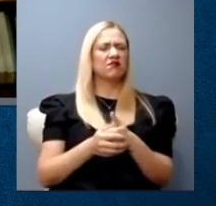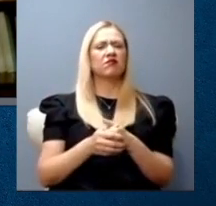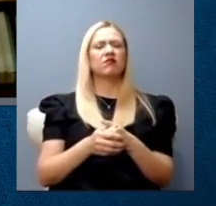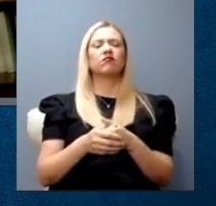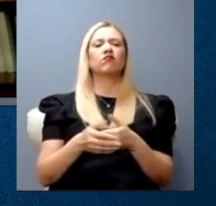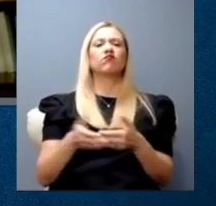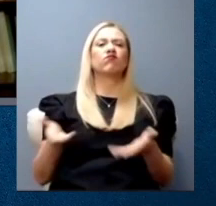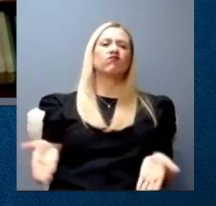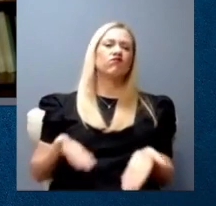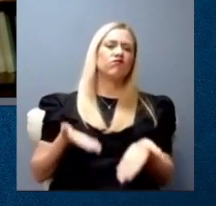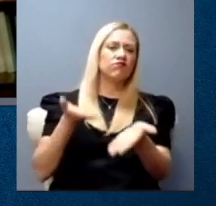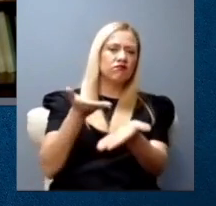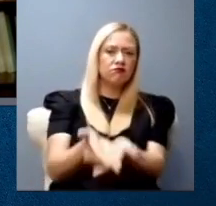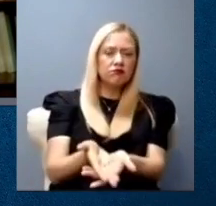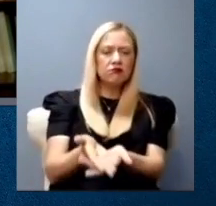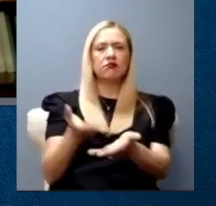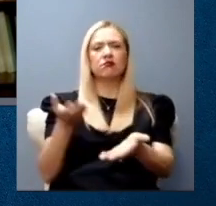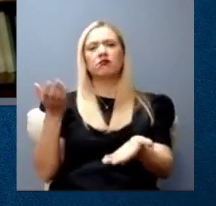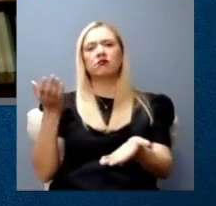presentar y analizar